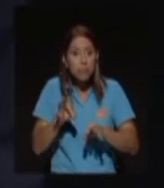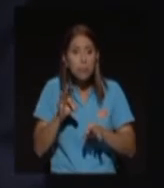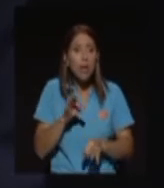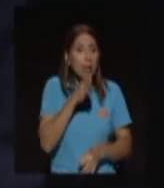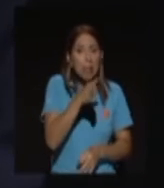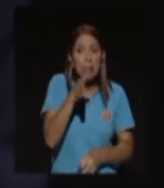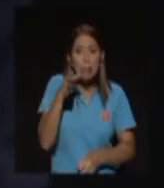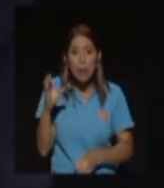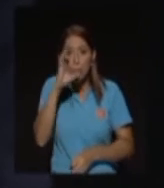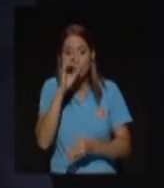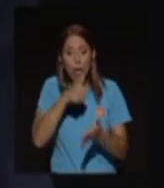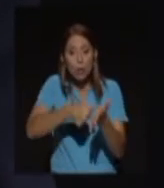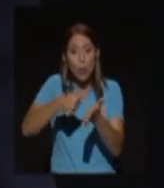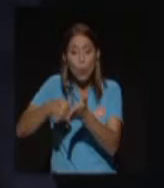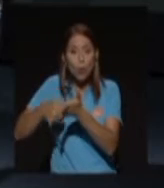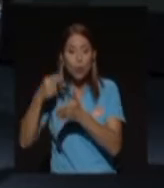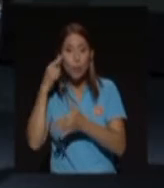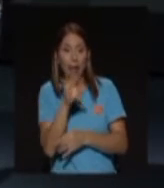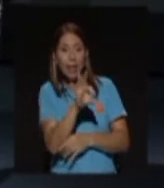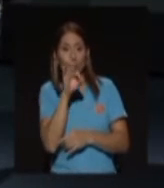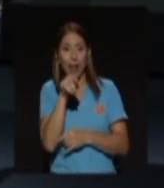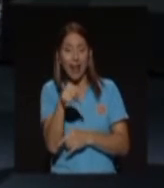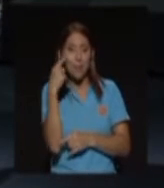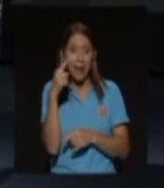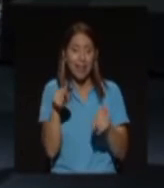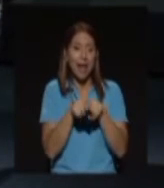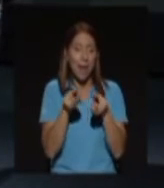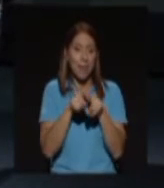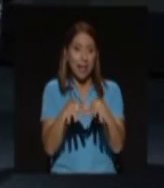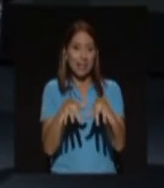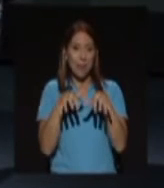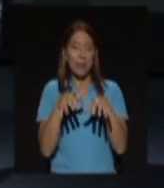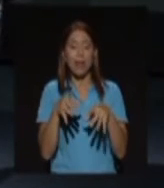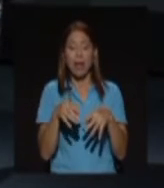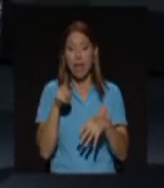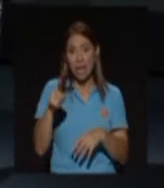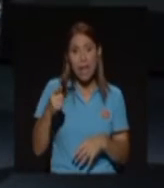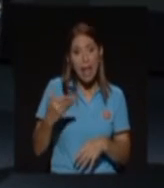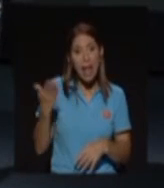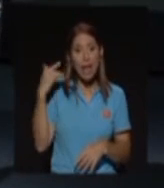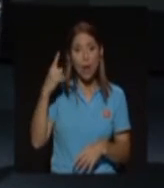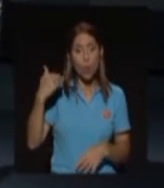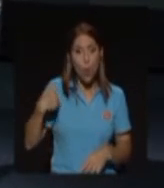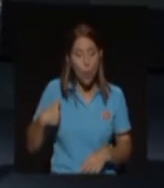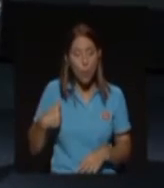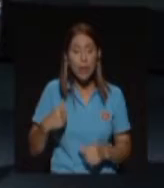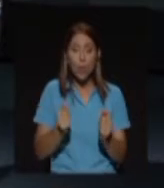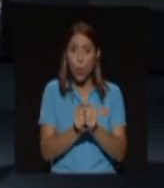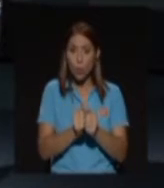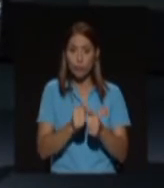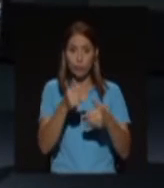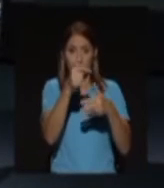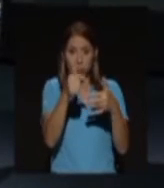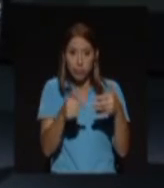salir electo para la constituyente también, ¿verdad? Era un hombre, como podemos ver, pues de unas